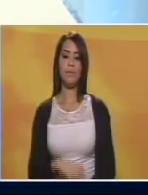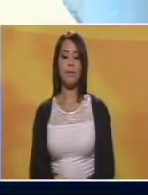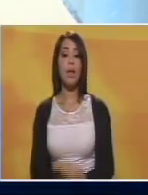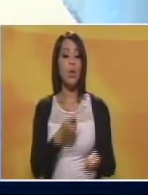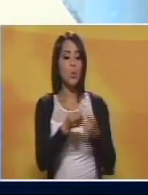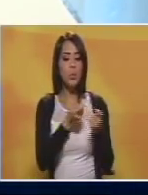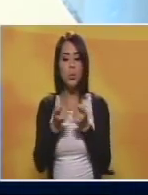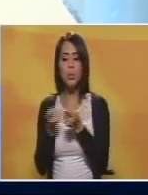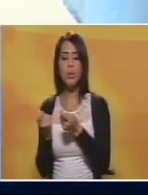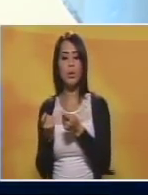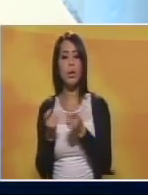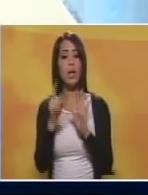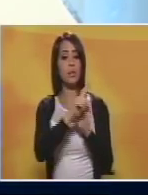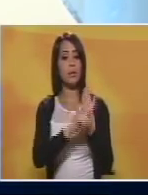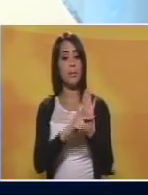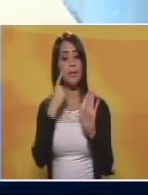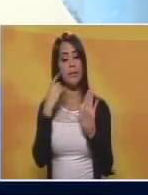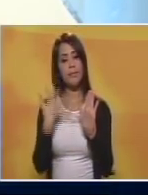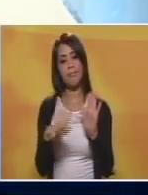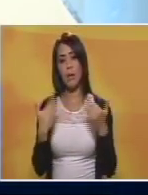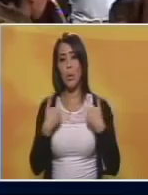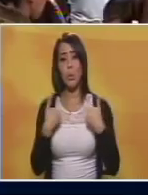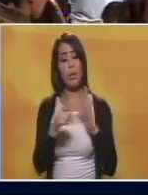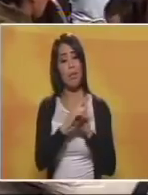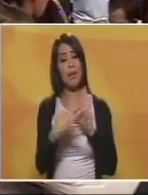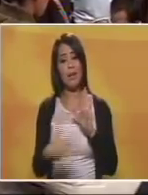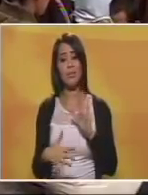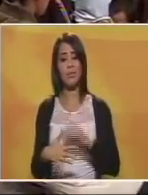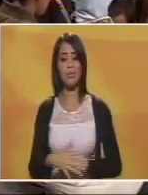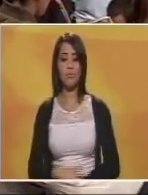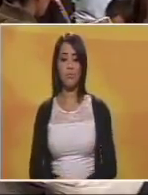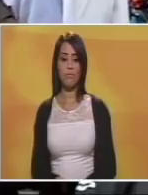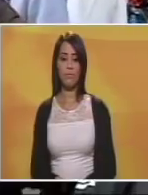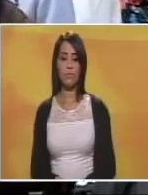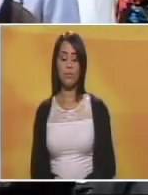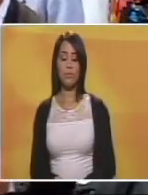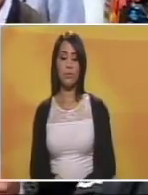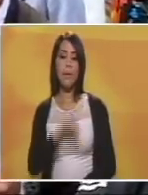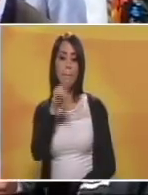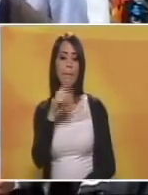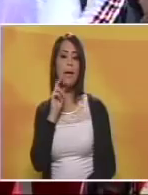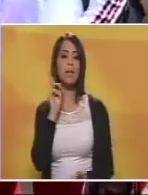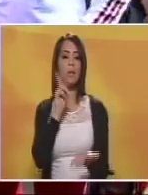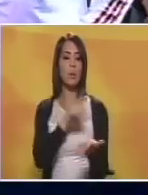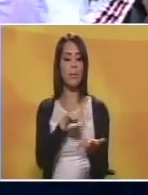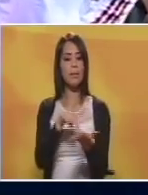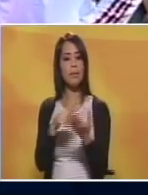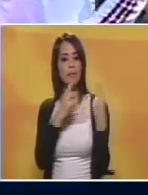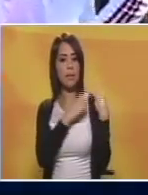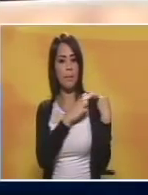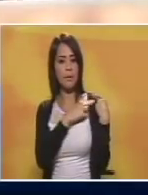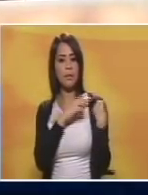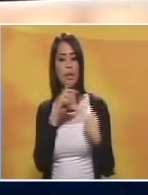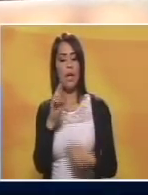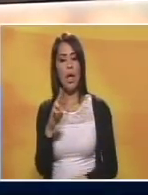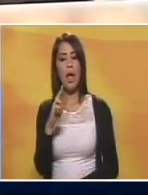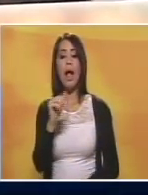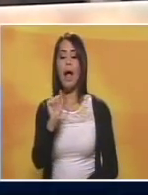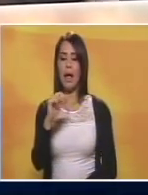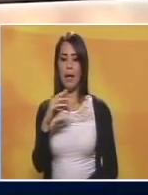coordinación entre esas medidas pueden vulnerar derechos. El encuentro además contará con la presencia de representantes de ACNUR, la